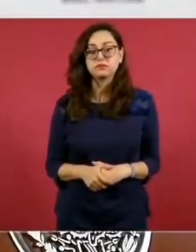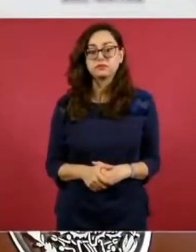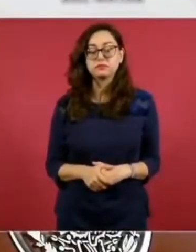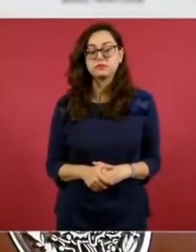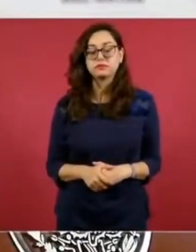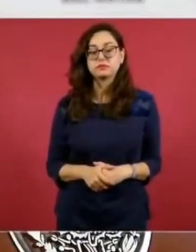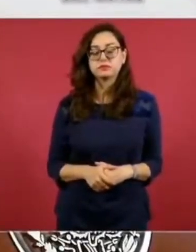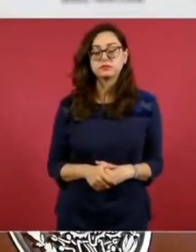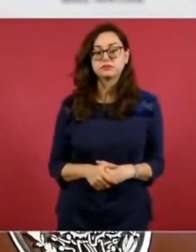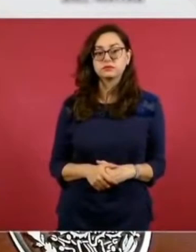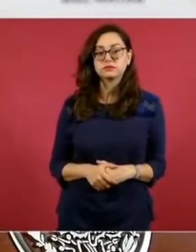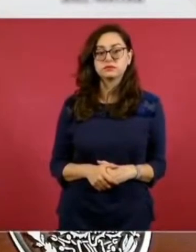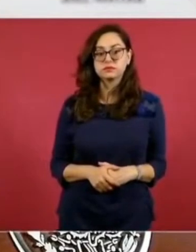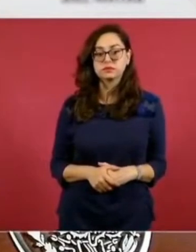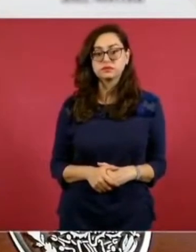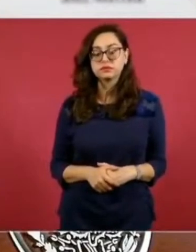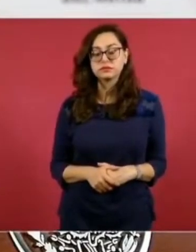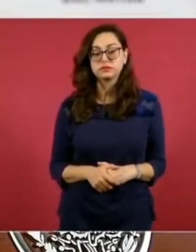tomaron